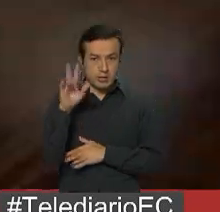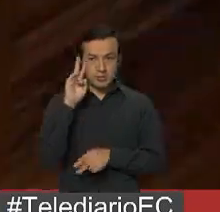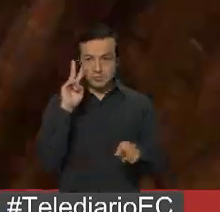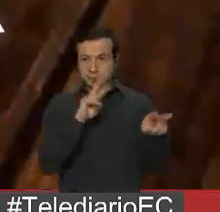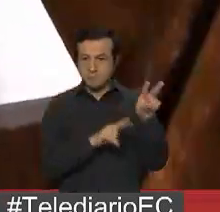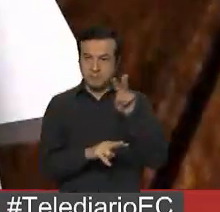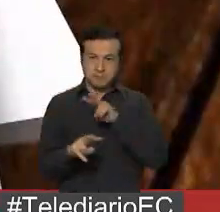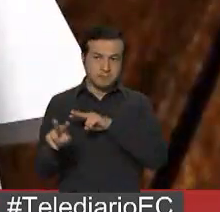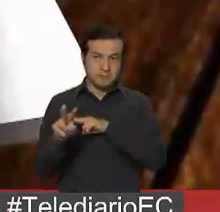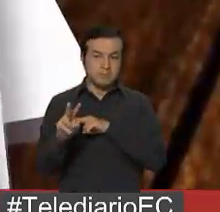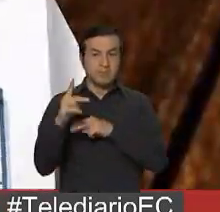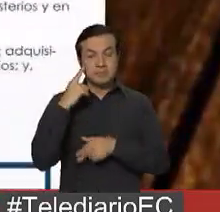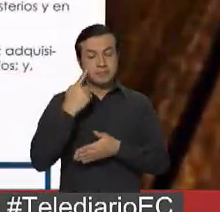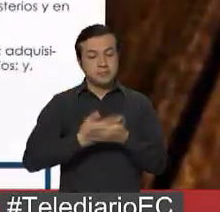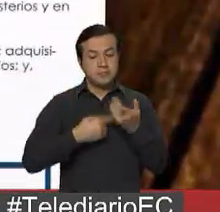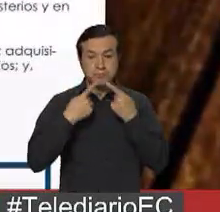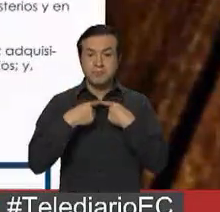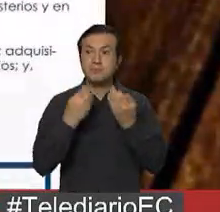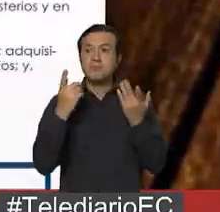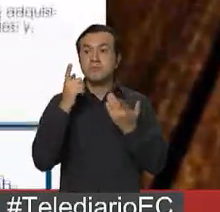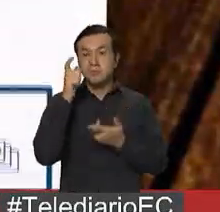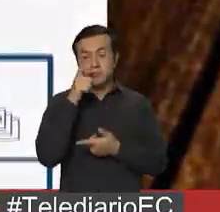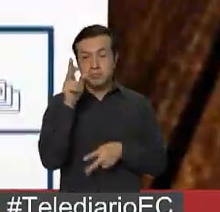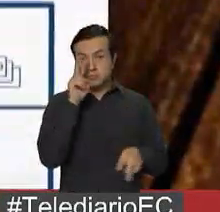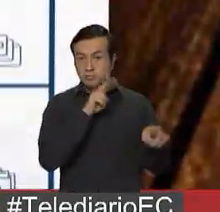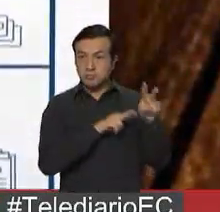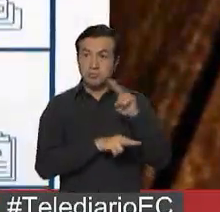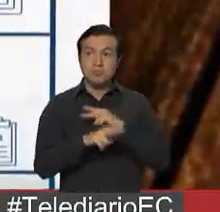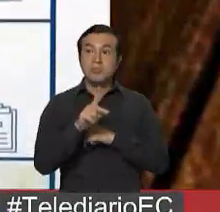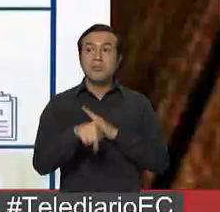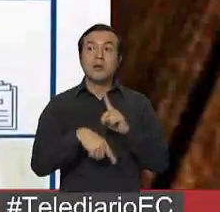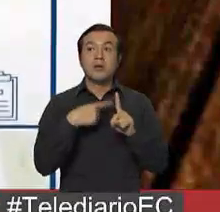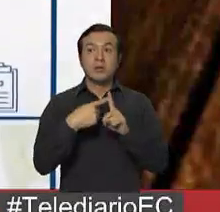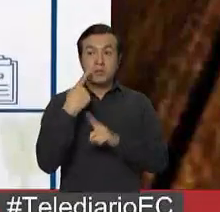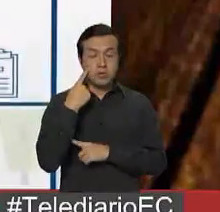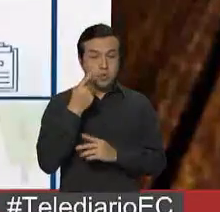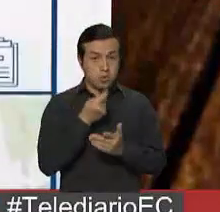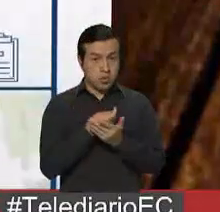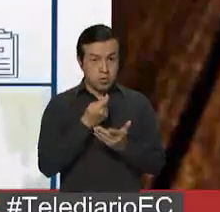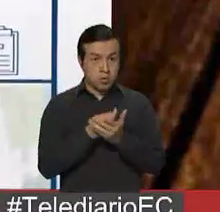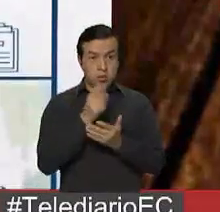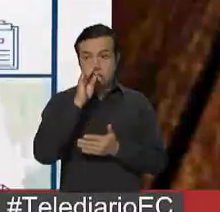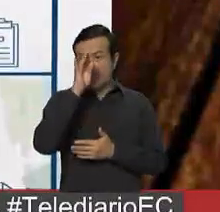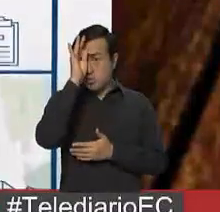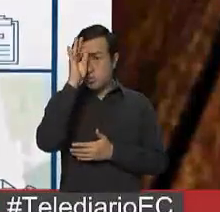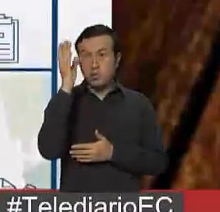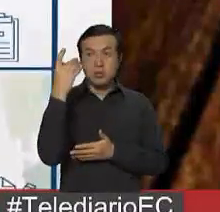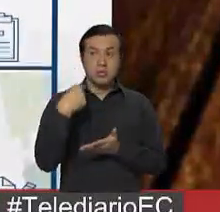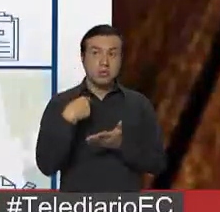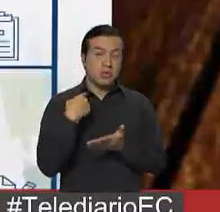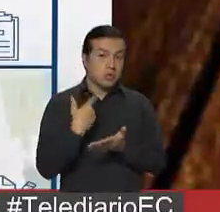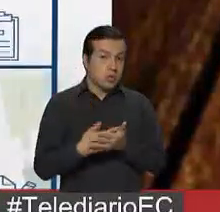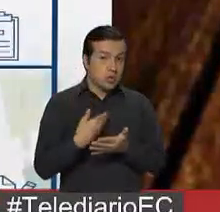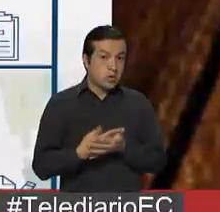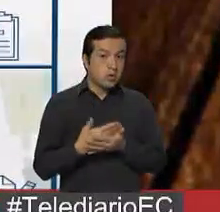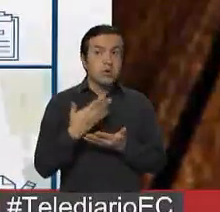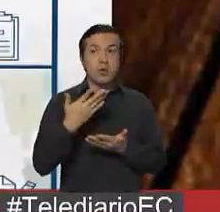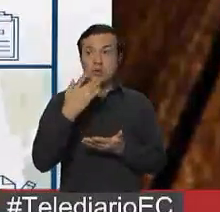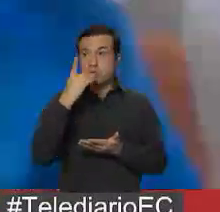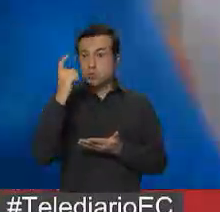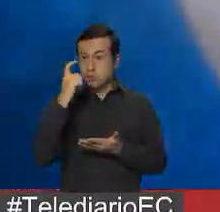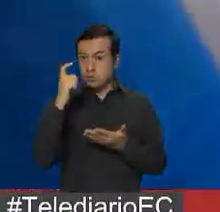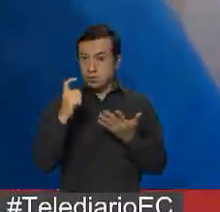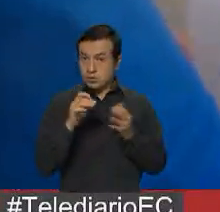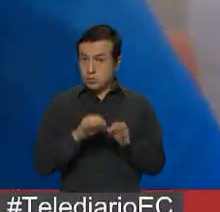según el documento los auditores deberán establecer además si las adquisiciones en las casas de salud se fundamentaron en una necesidad